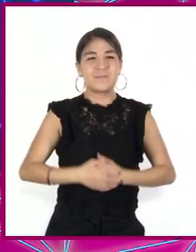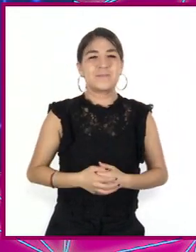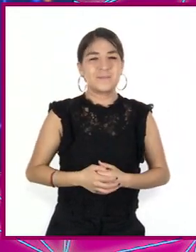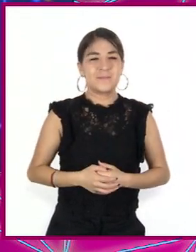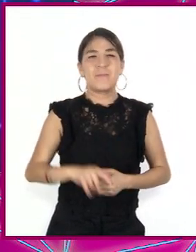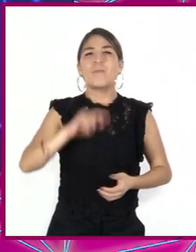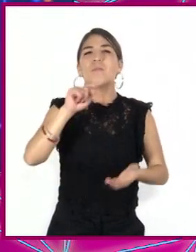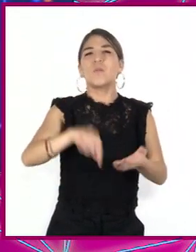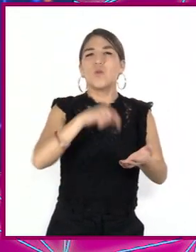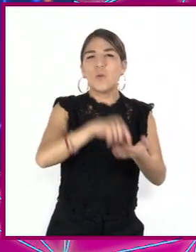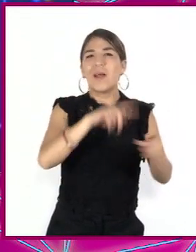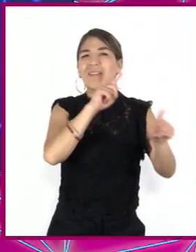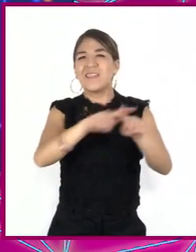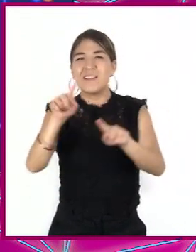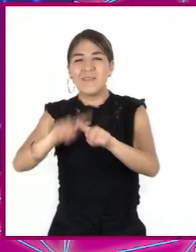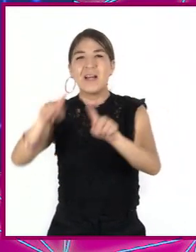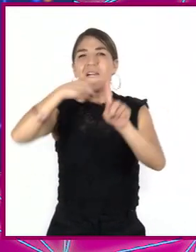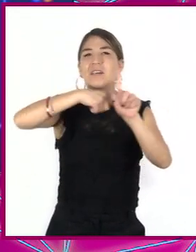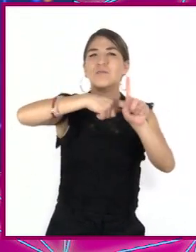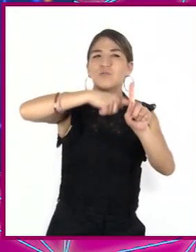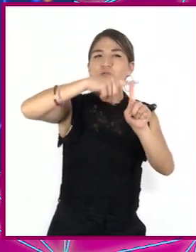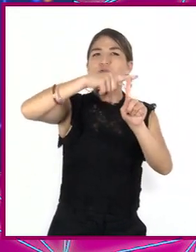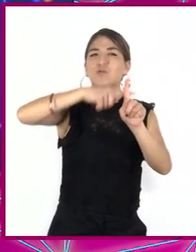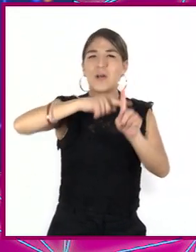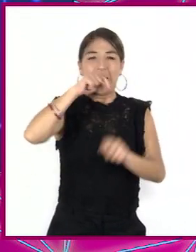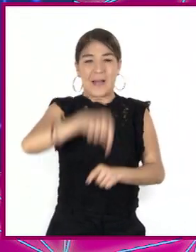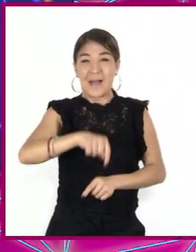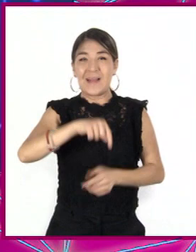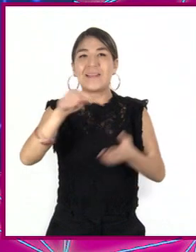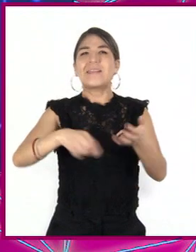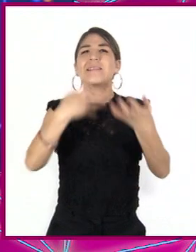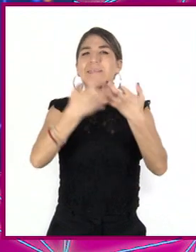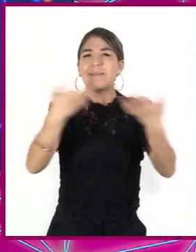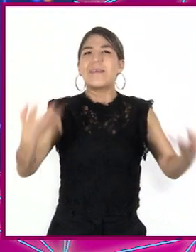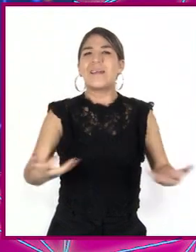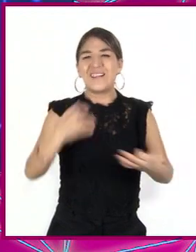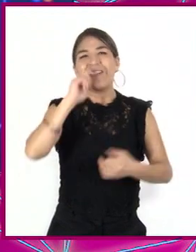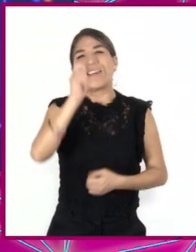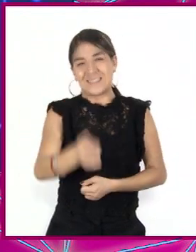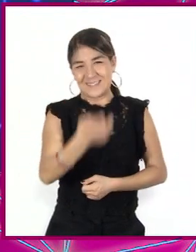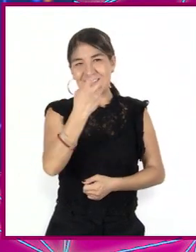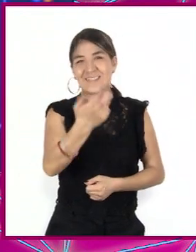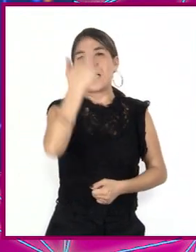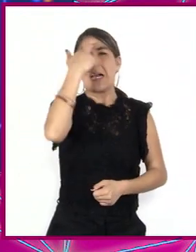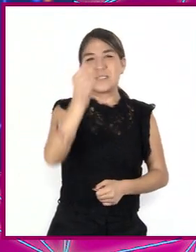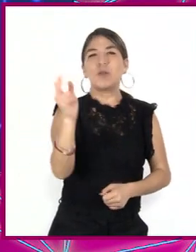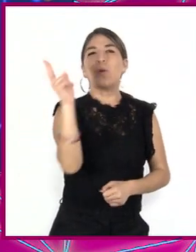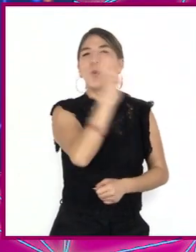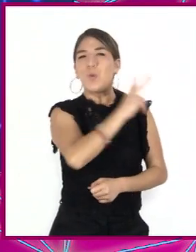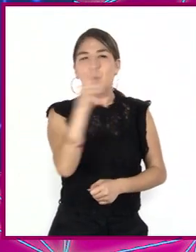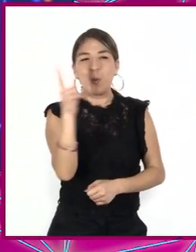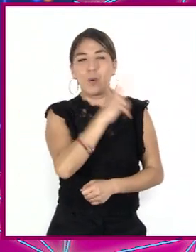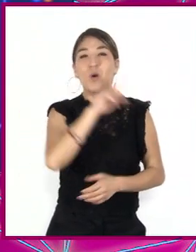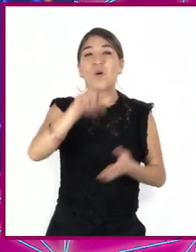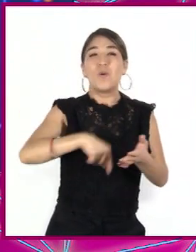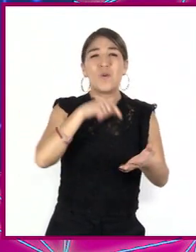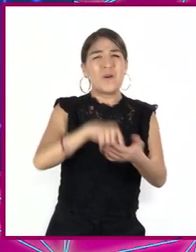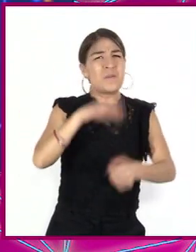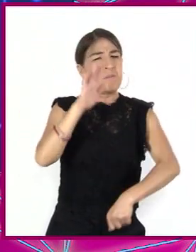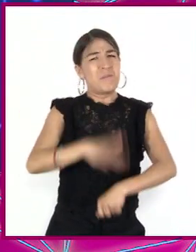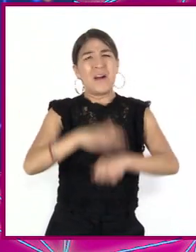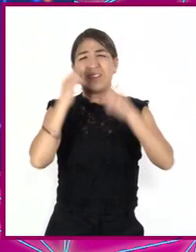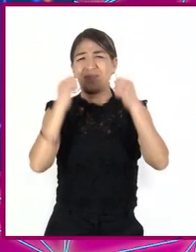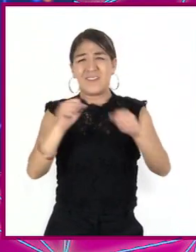Las diferencias de temperatura en la superficie terrestre originan el viento. En algunos lugares son tan drásticos